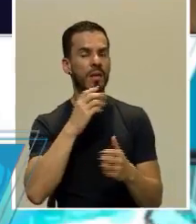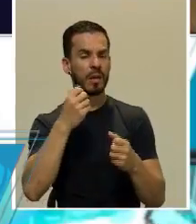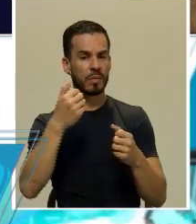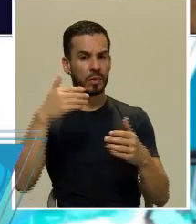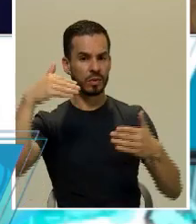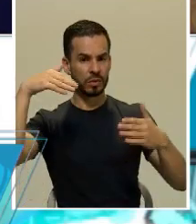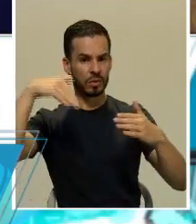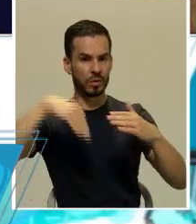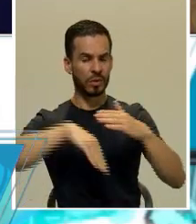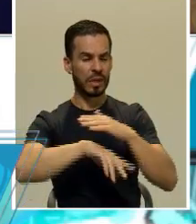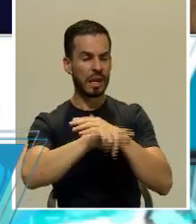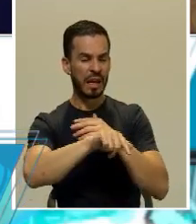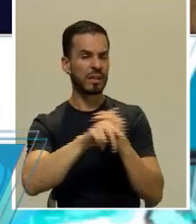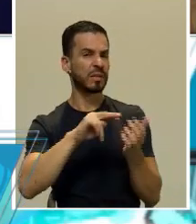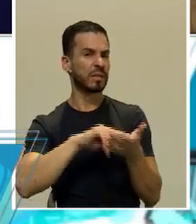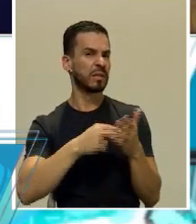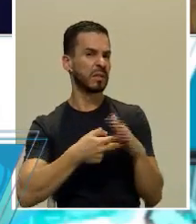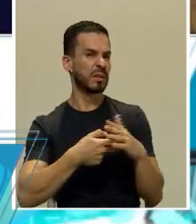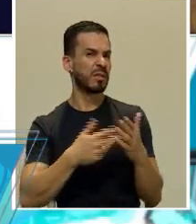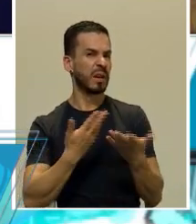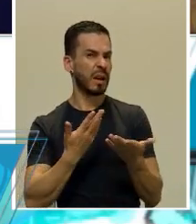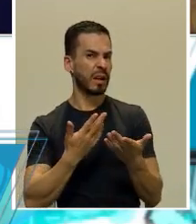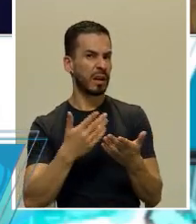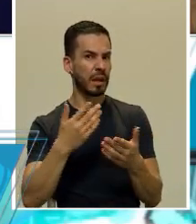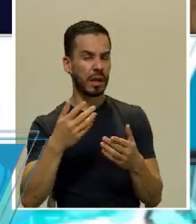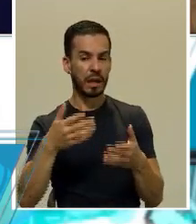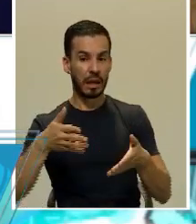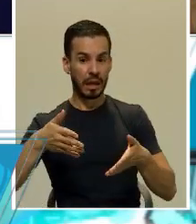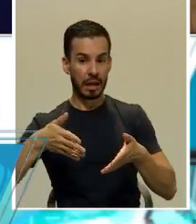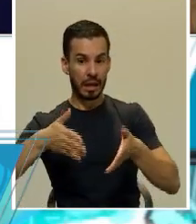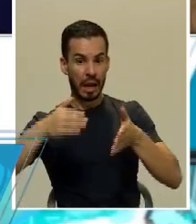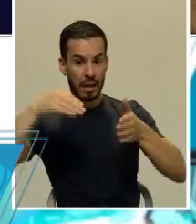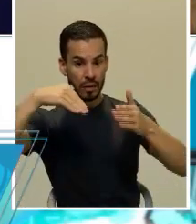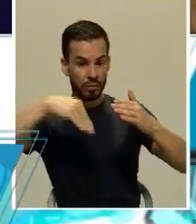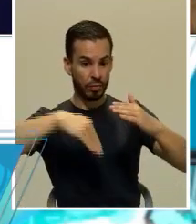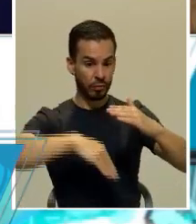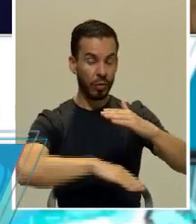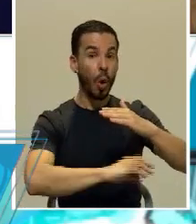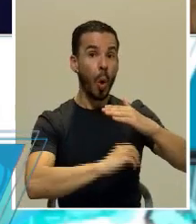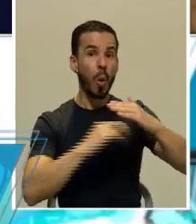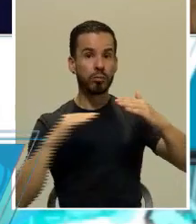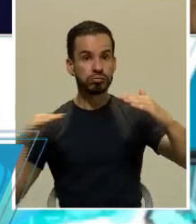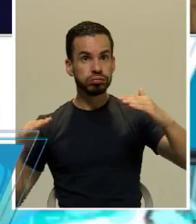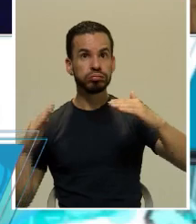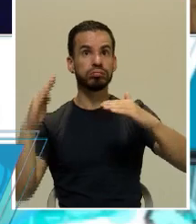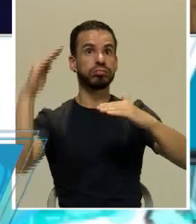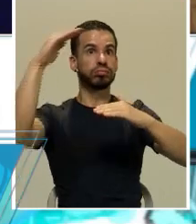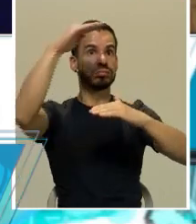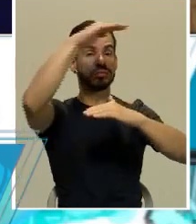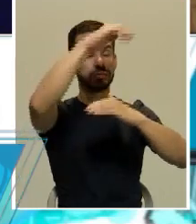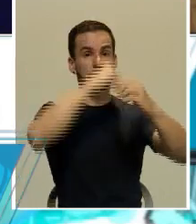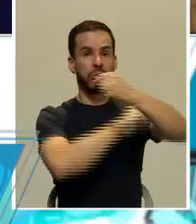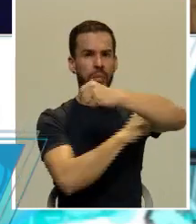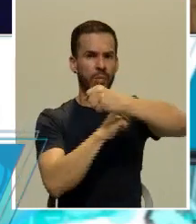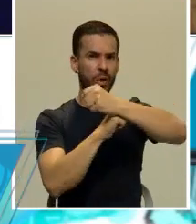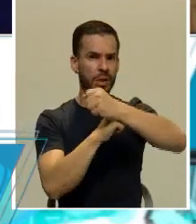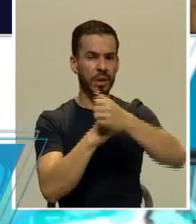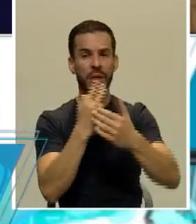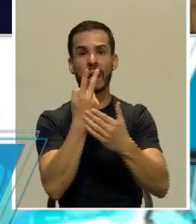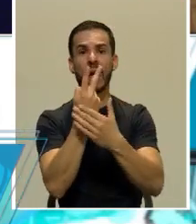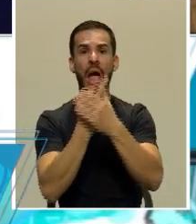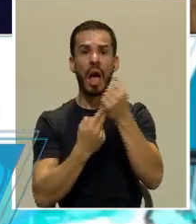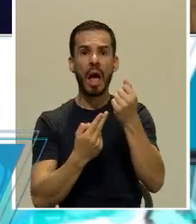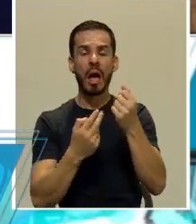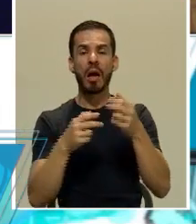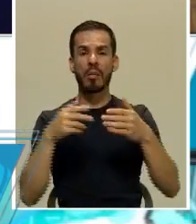desnivel, de lo que estamos hablando es o que se entierra la carretera o que le pasa por arriba al tren, pero que ambas